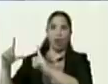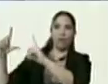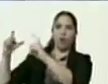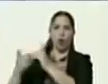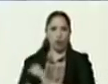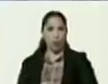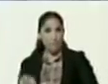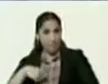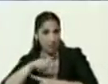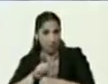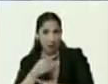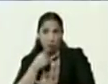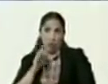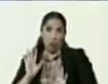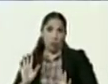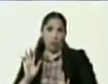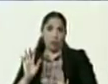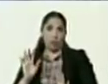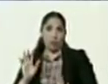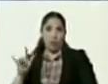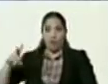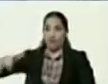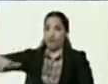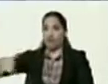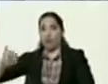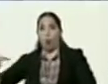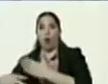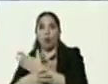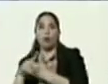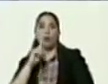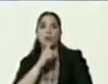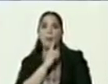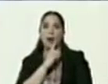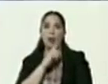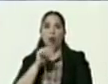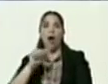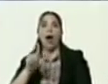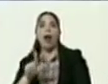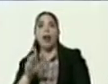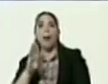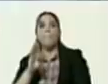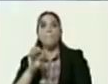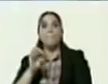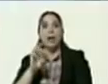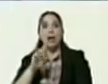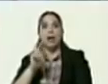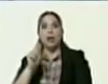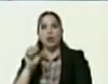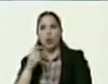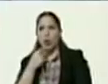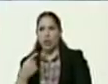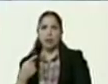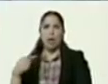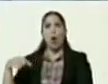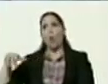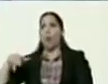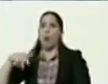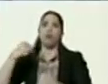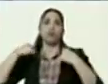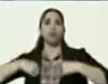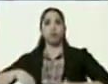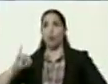él. Esa fue la primera versión del ventríloco de Juan Guaidó llamado Alberto Federico Rabel, que Juan Guaidó venía pasando por allí